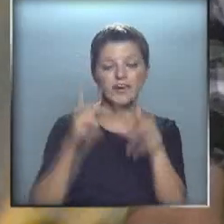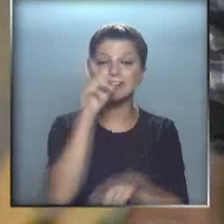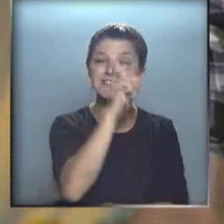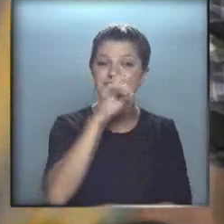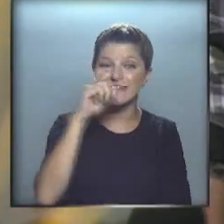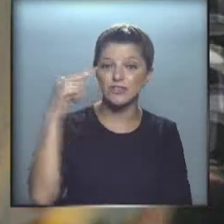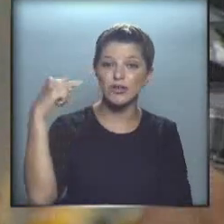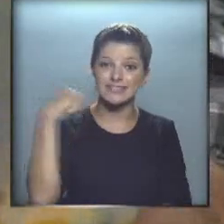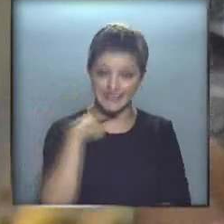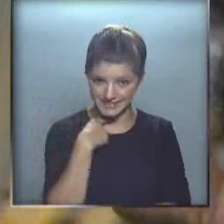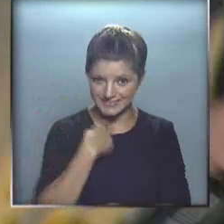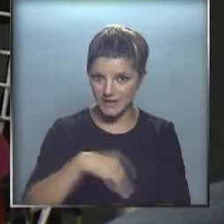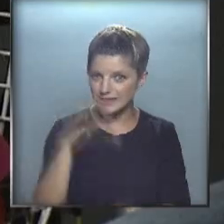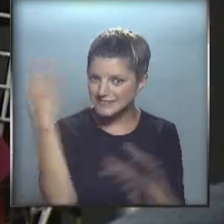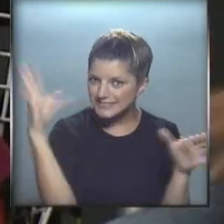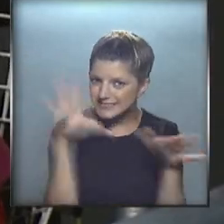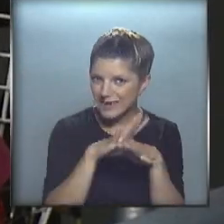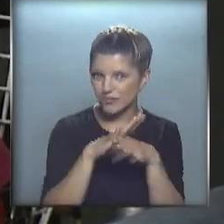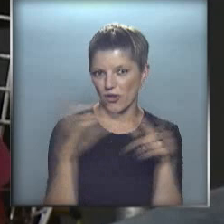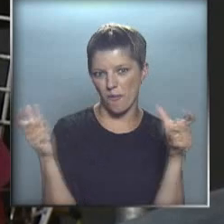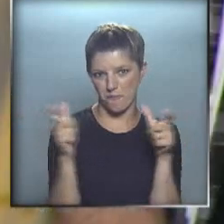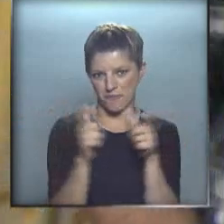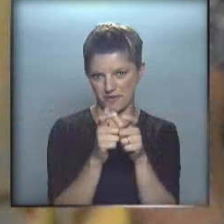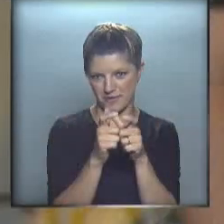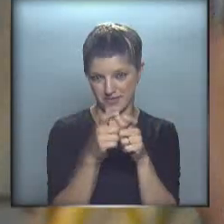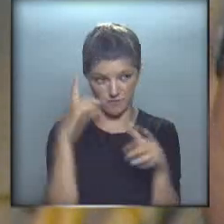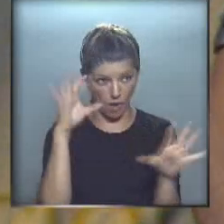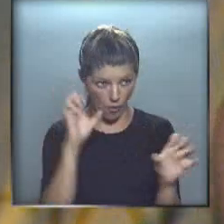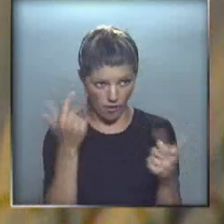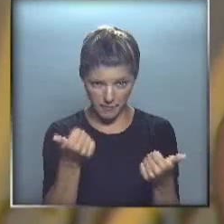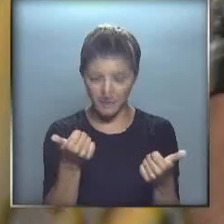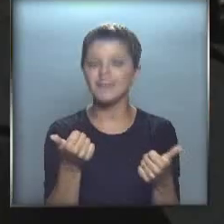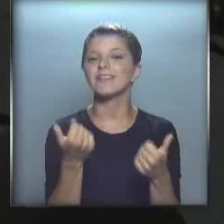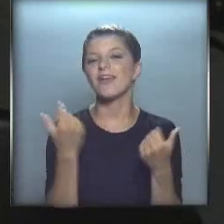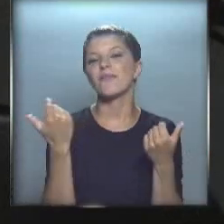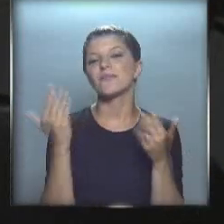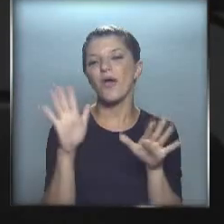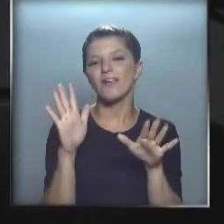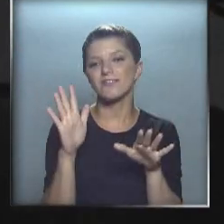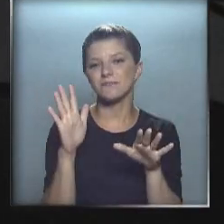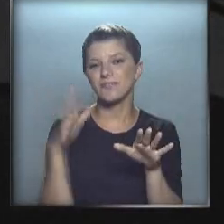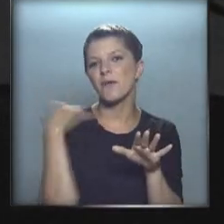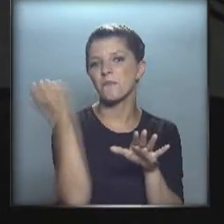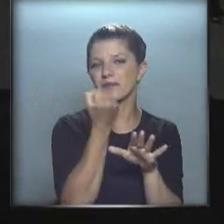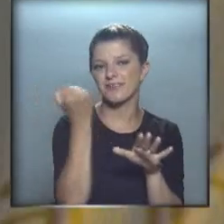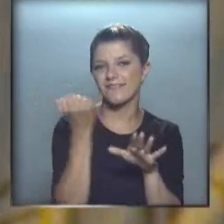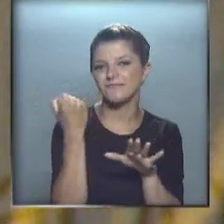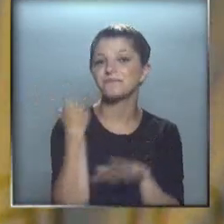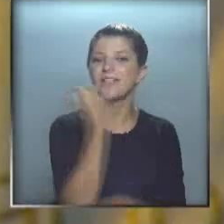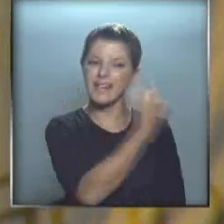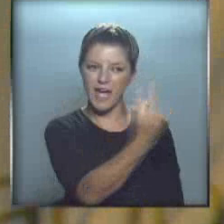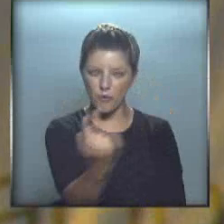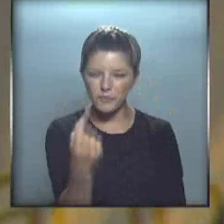113. 113. Sí. Si mal no recuerdo, así que me parece que es importantísimo que los chicos los